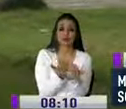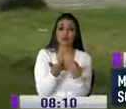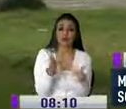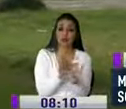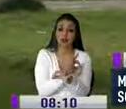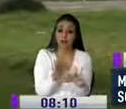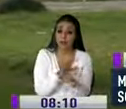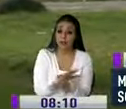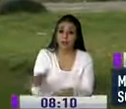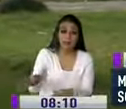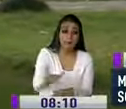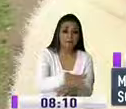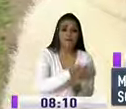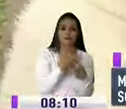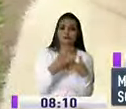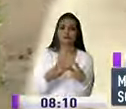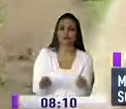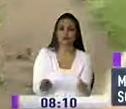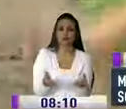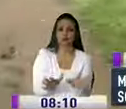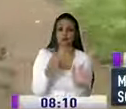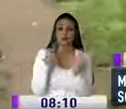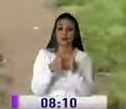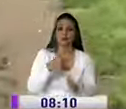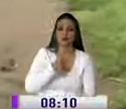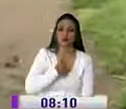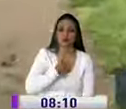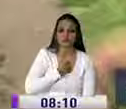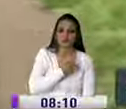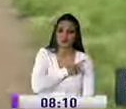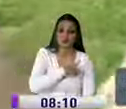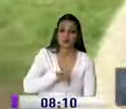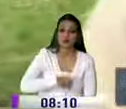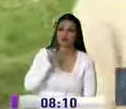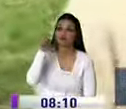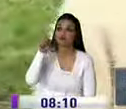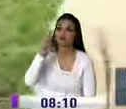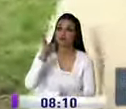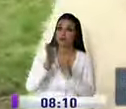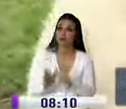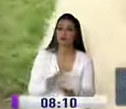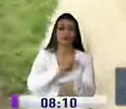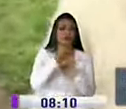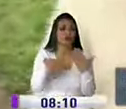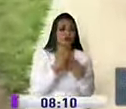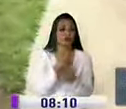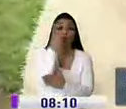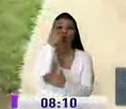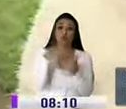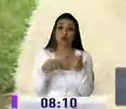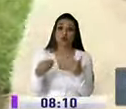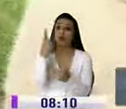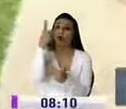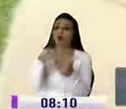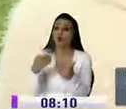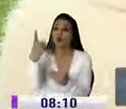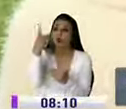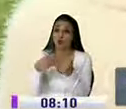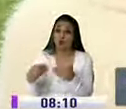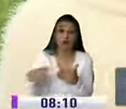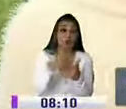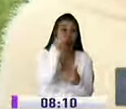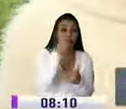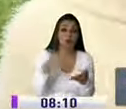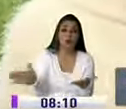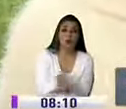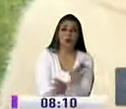no ha tenido una solución. Mi persona, el vecino de ahí arriba, y así, recogiendo un dólar, hacemos limpiar el parque para que